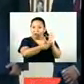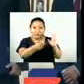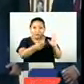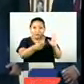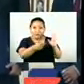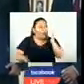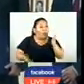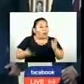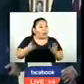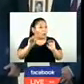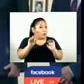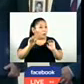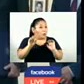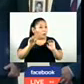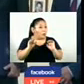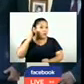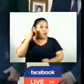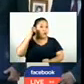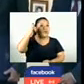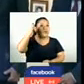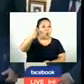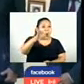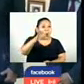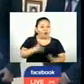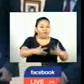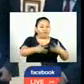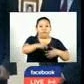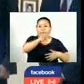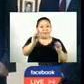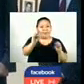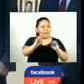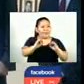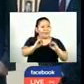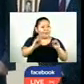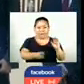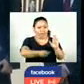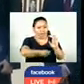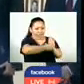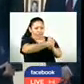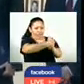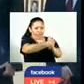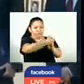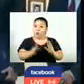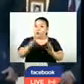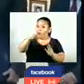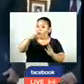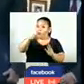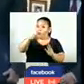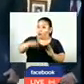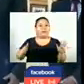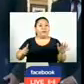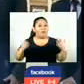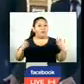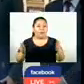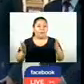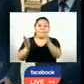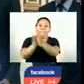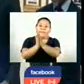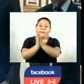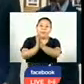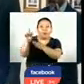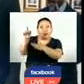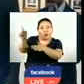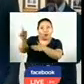de que el agua se privatice y entonces el agua hoy le pedimos a